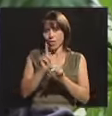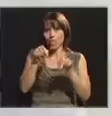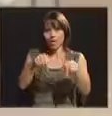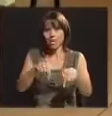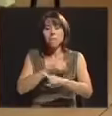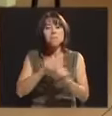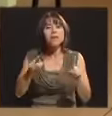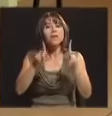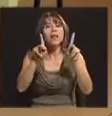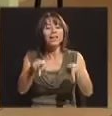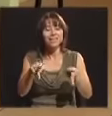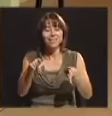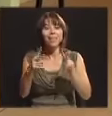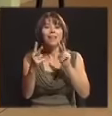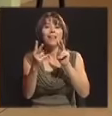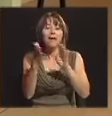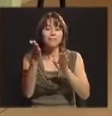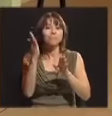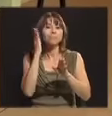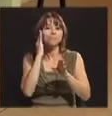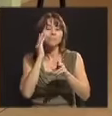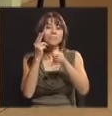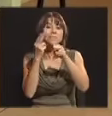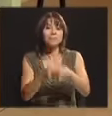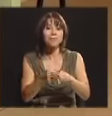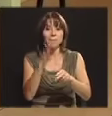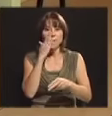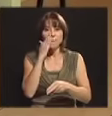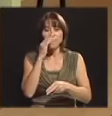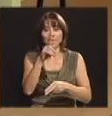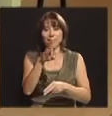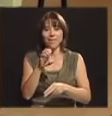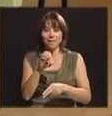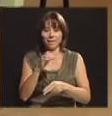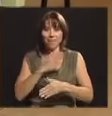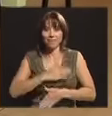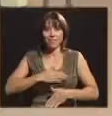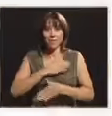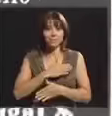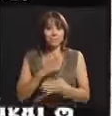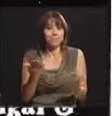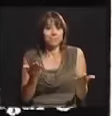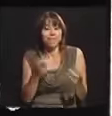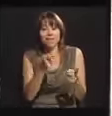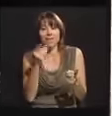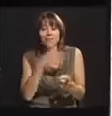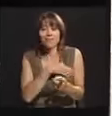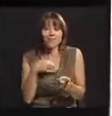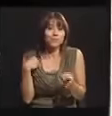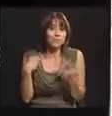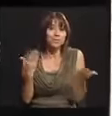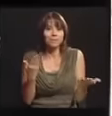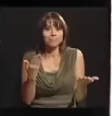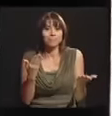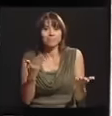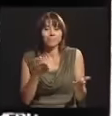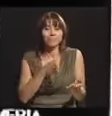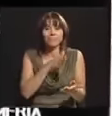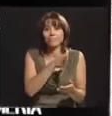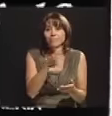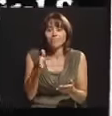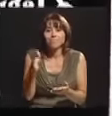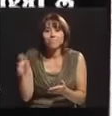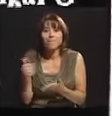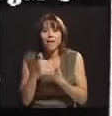y y gente la recce la mamá de Atenas y mi mamá yo no sé y será que tiene mucho carisma que que que le gusta eso de correr no le